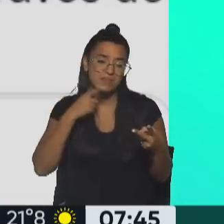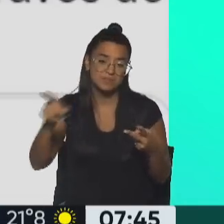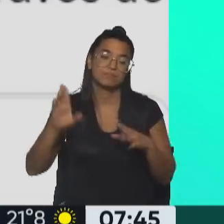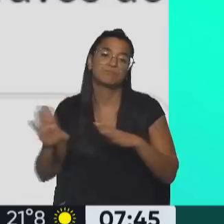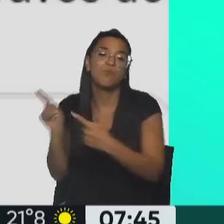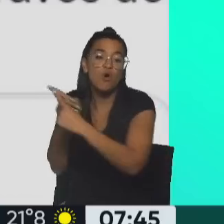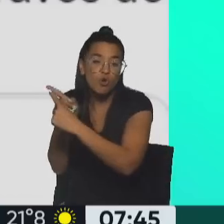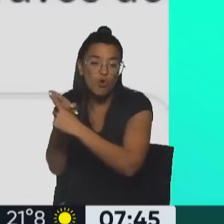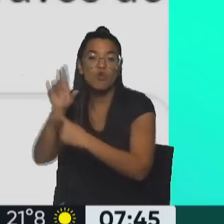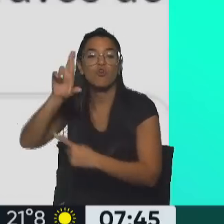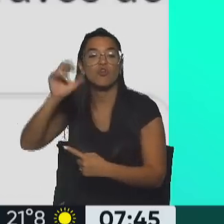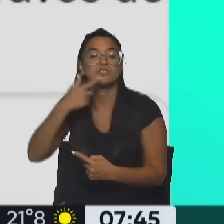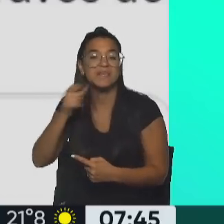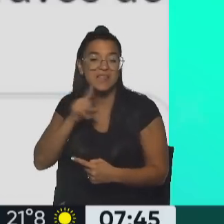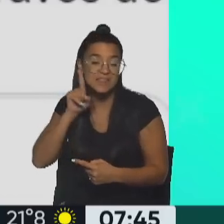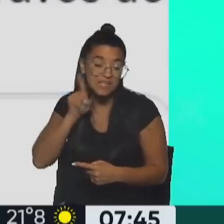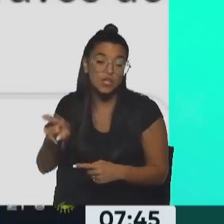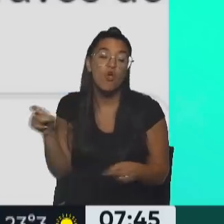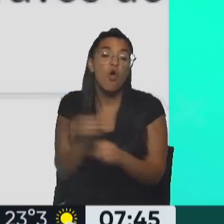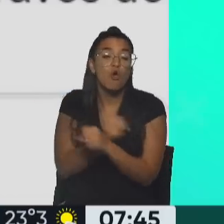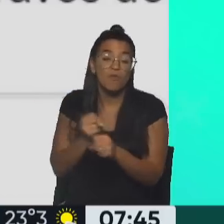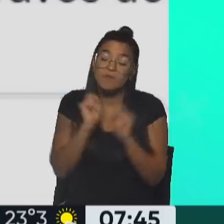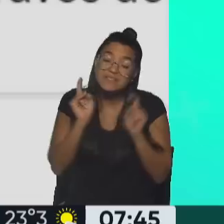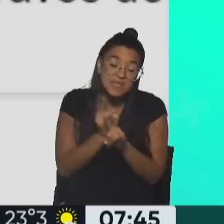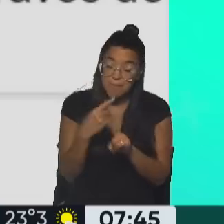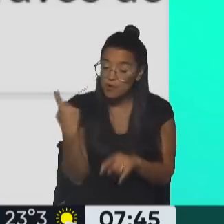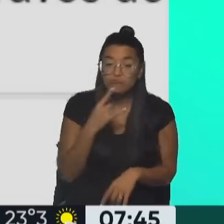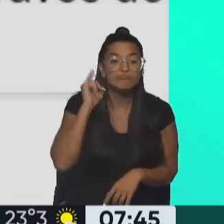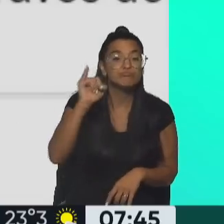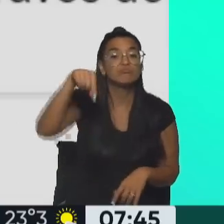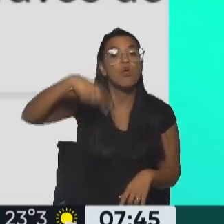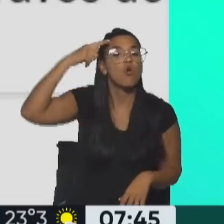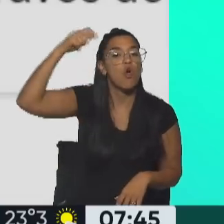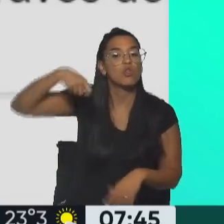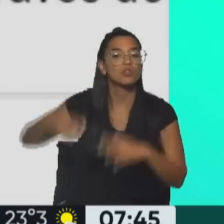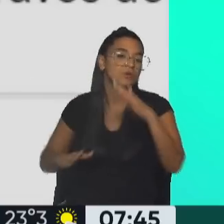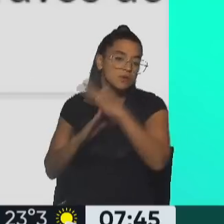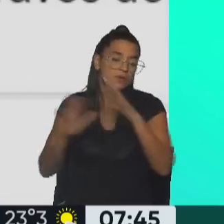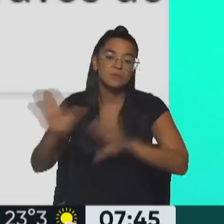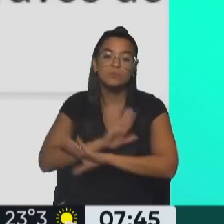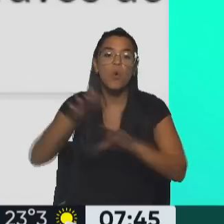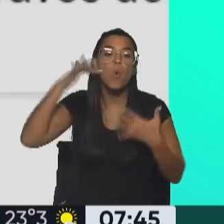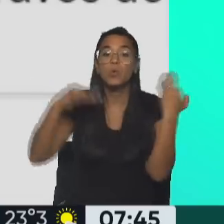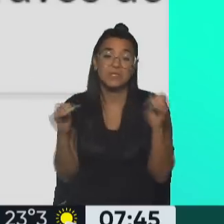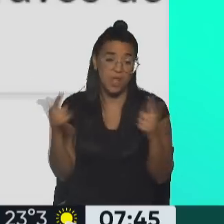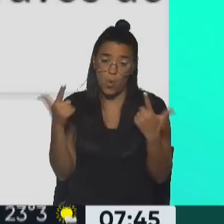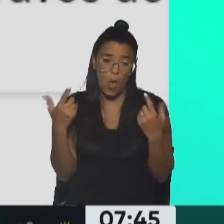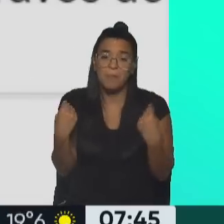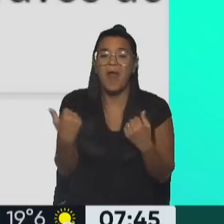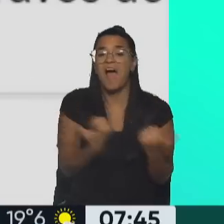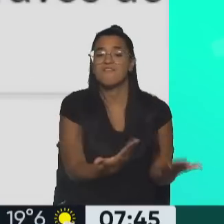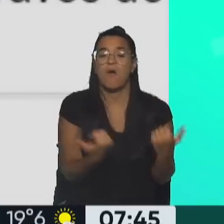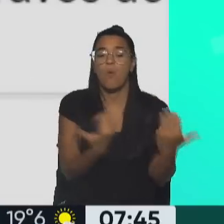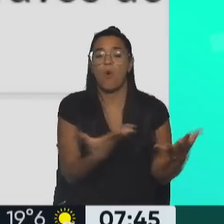Rosati, confirmando, dice él, lo que siempre denunciamos, que esta Corte Suprema dejó de hacer justicia para hacerle